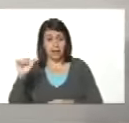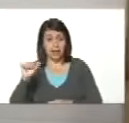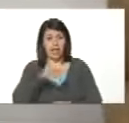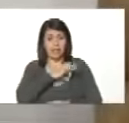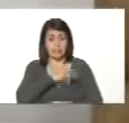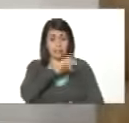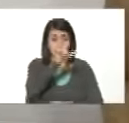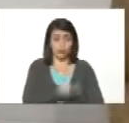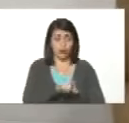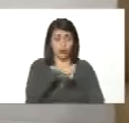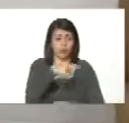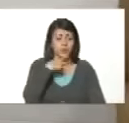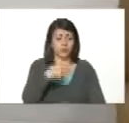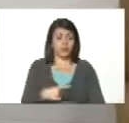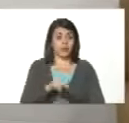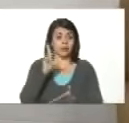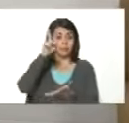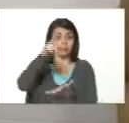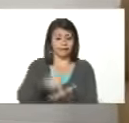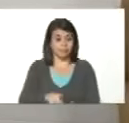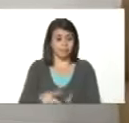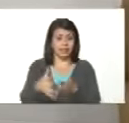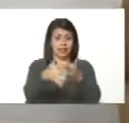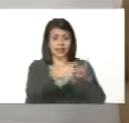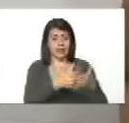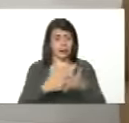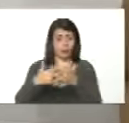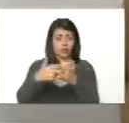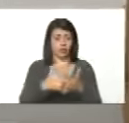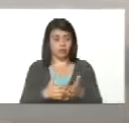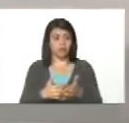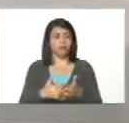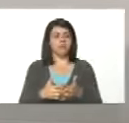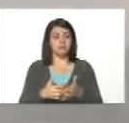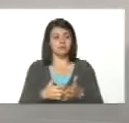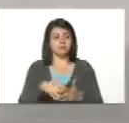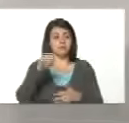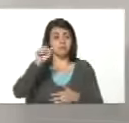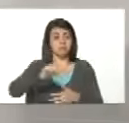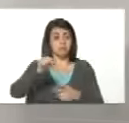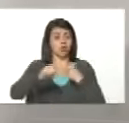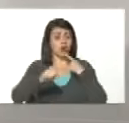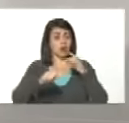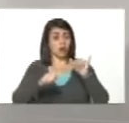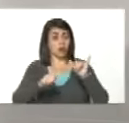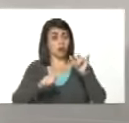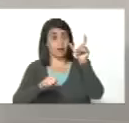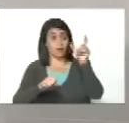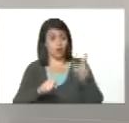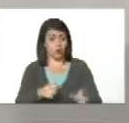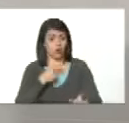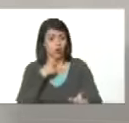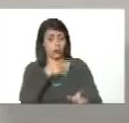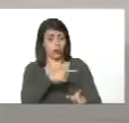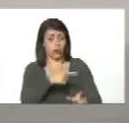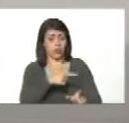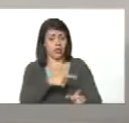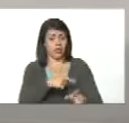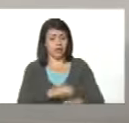Ese señor es el candidato de los Estados Unidos de América. Yes, sir, lo dijo, lo declaró.